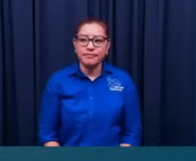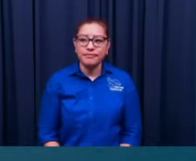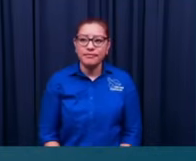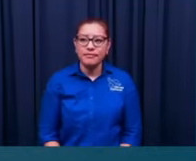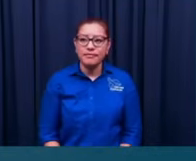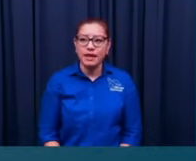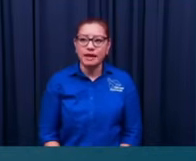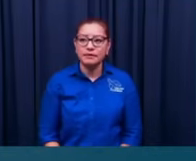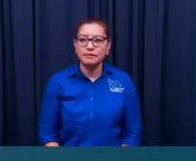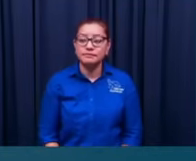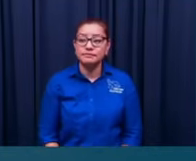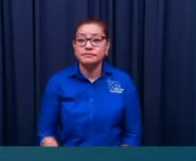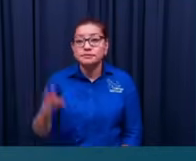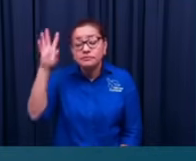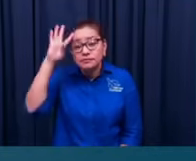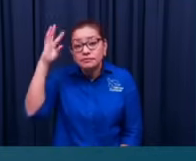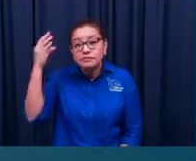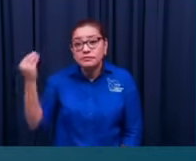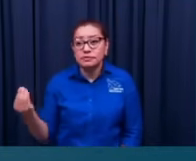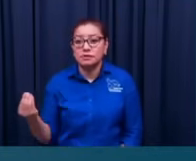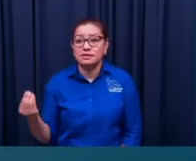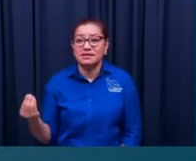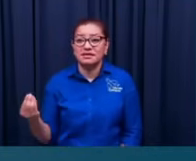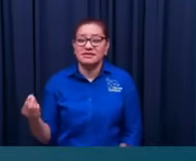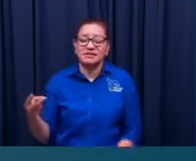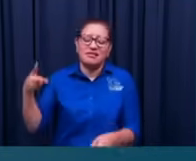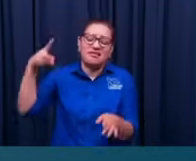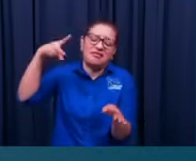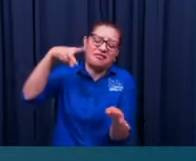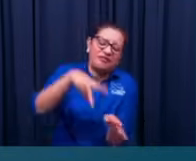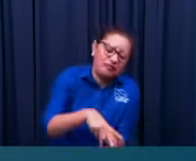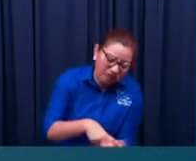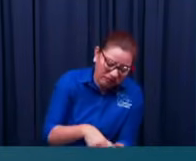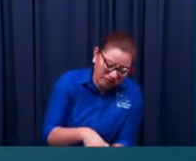Pero digo esto porque a veces se le impone un yugo a la gente.